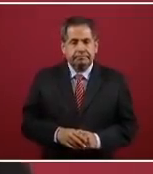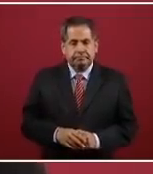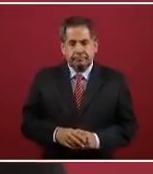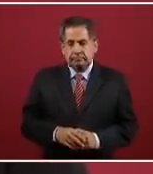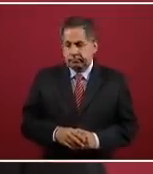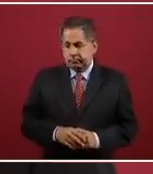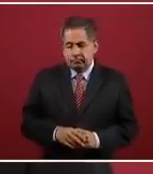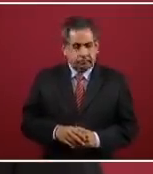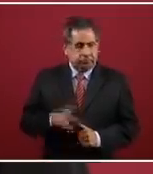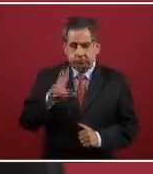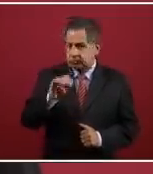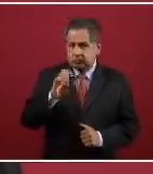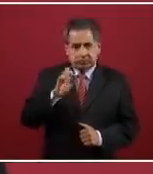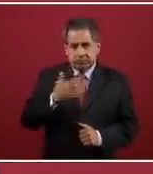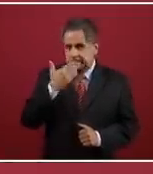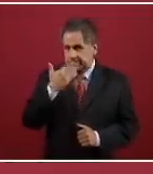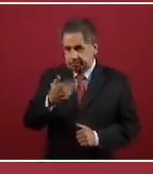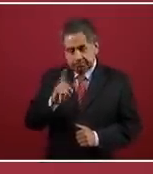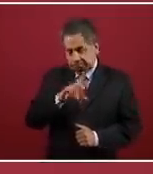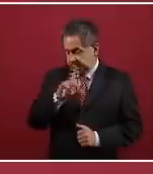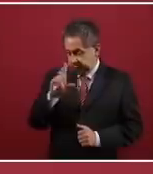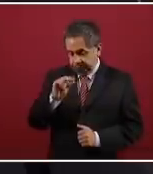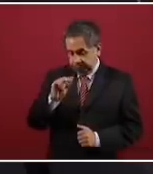no es correcto.